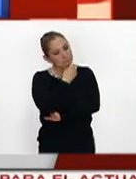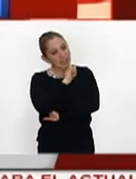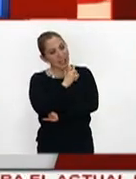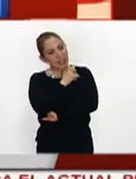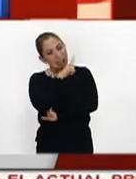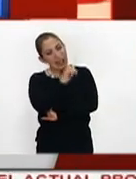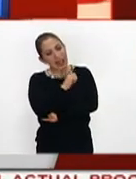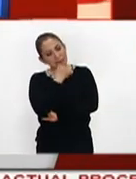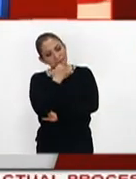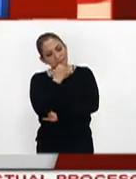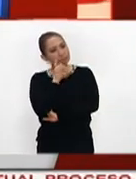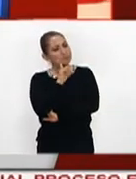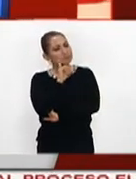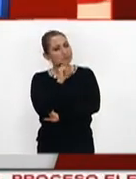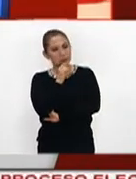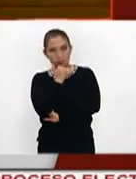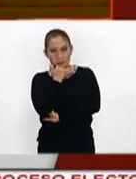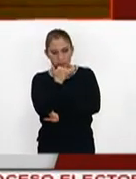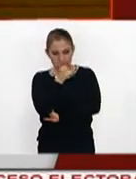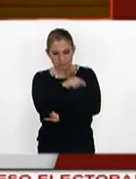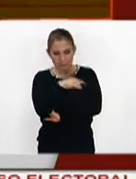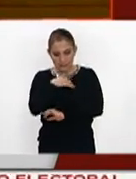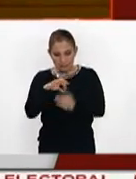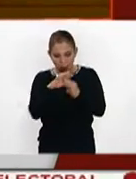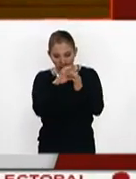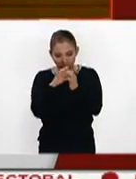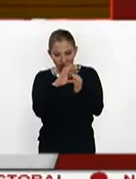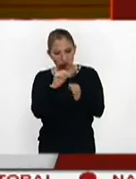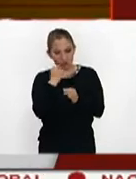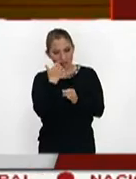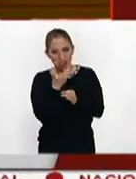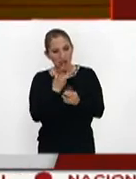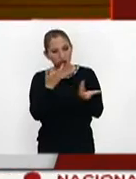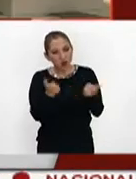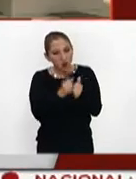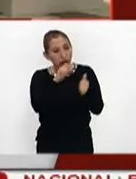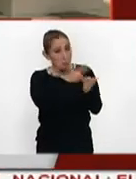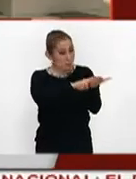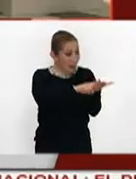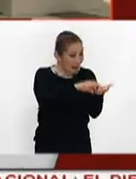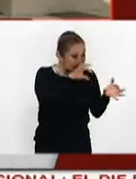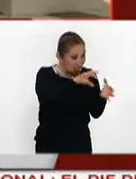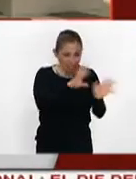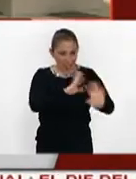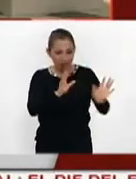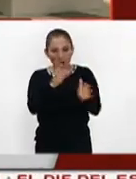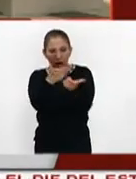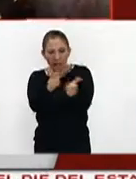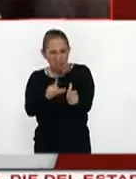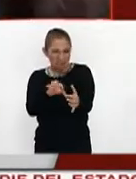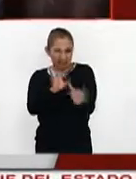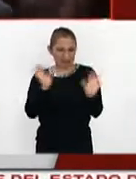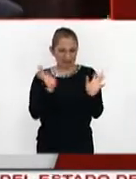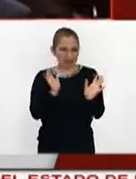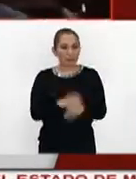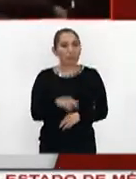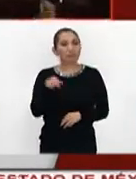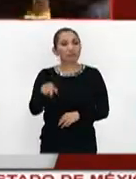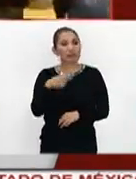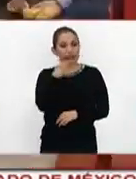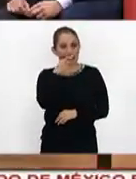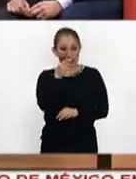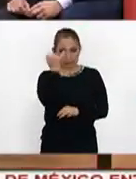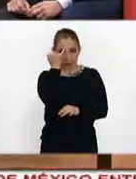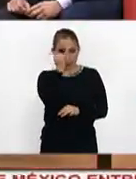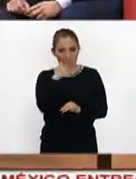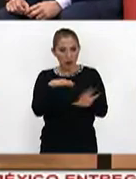Angela Merkel, que esta coalición no quería alcanzarla ni con los verdes ni con los liberales. Esto